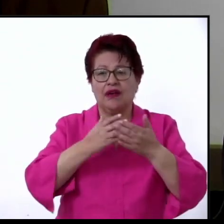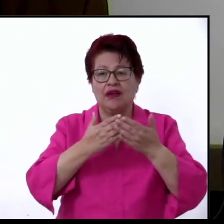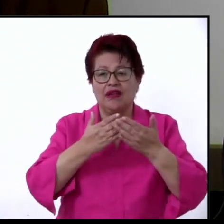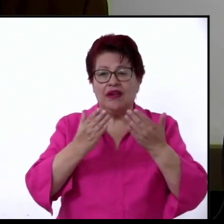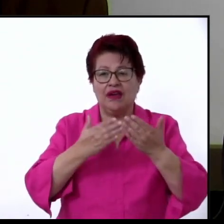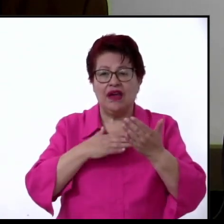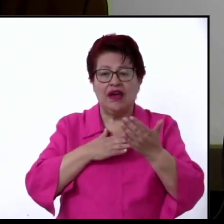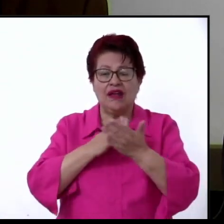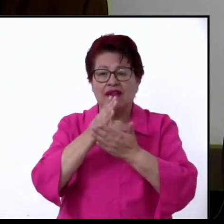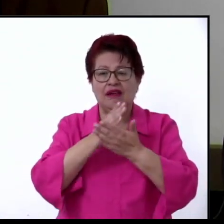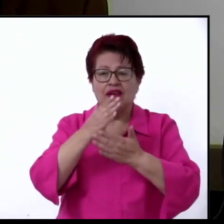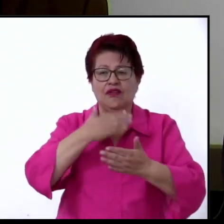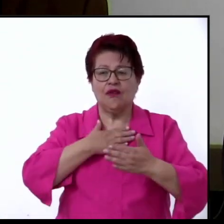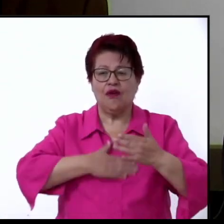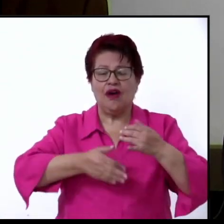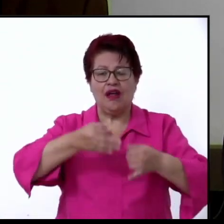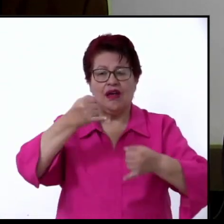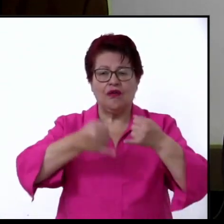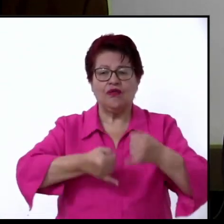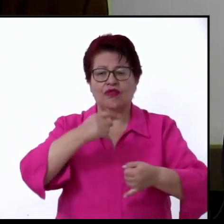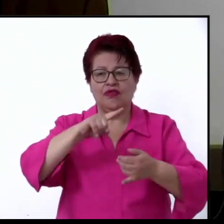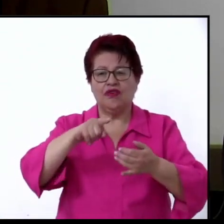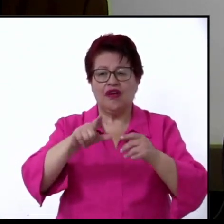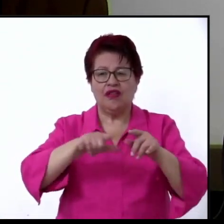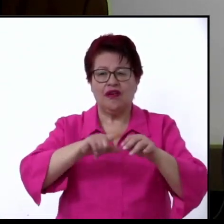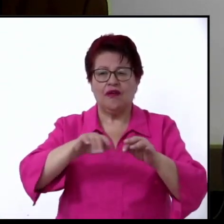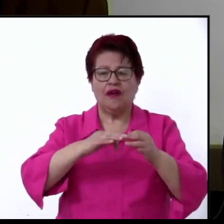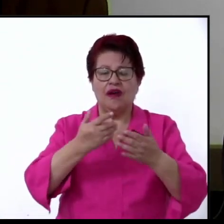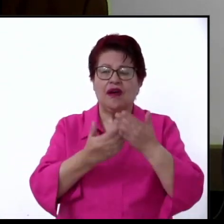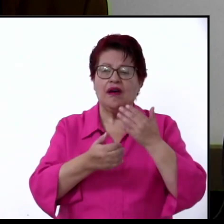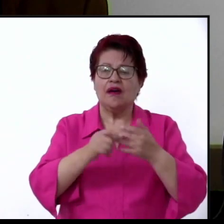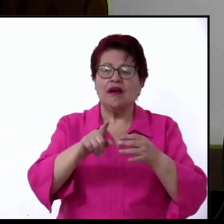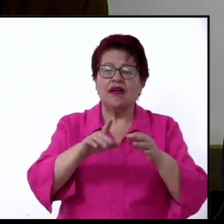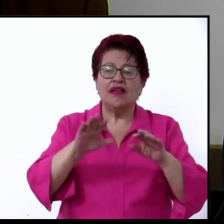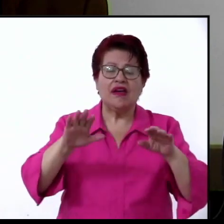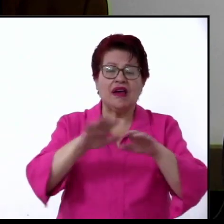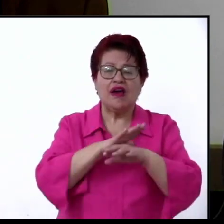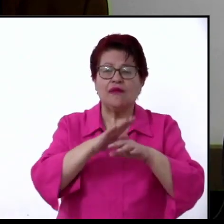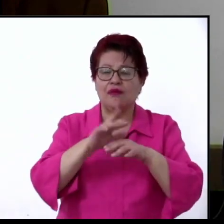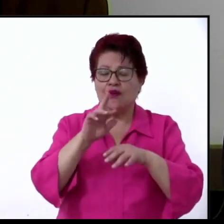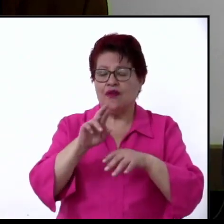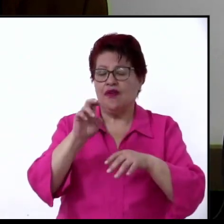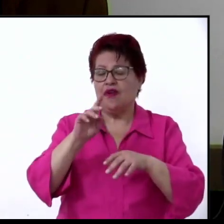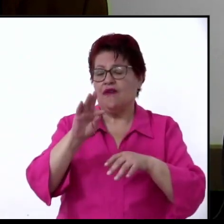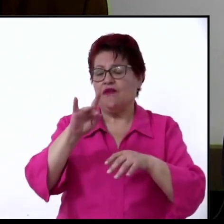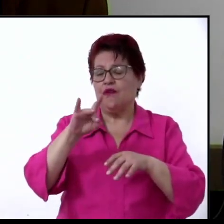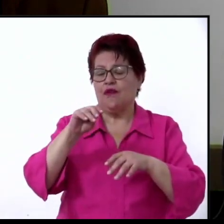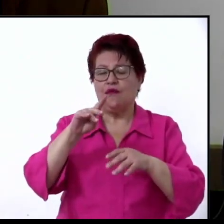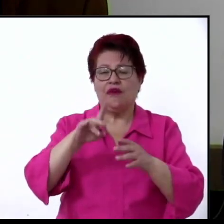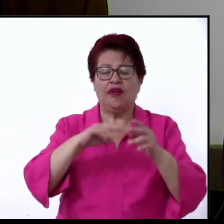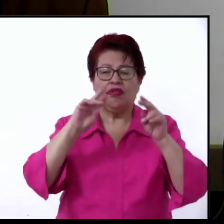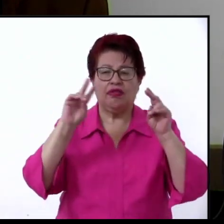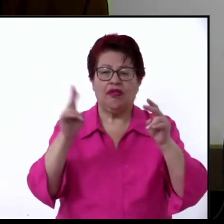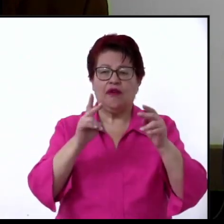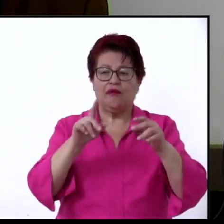de acceso a la justicia laboral es la puesta en marcha de la reforma en materia laboral.